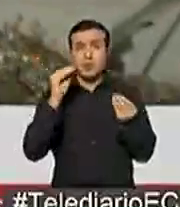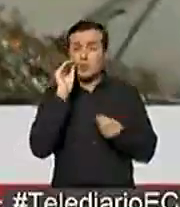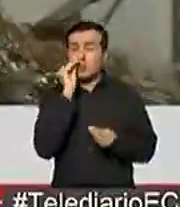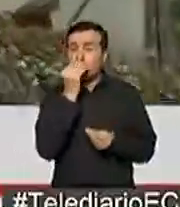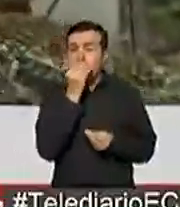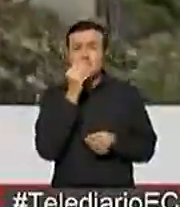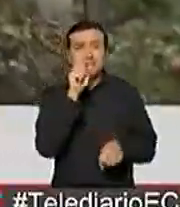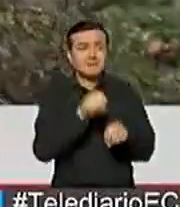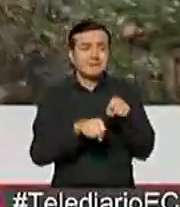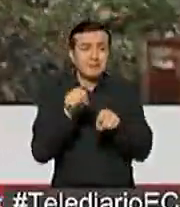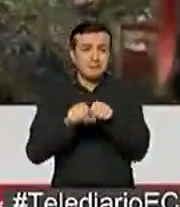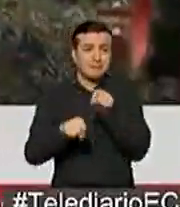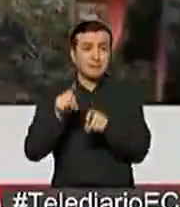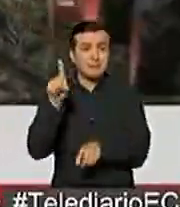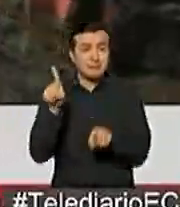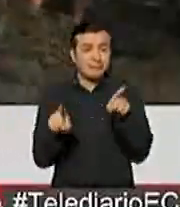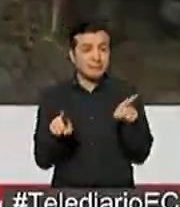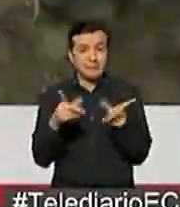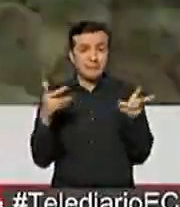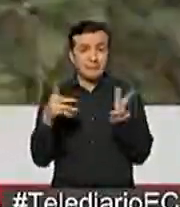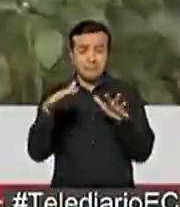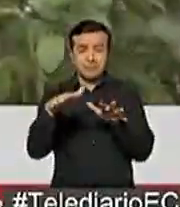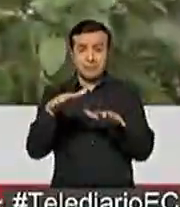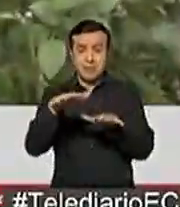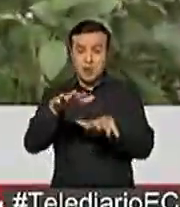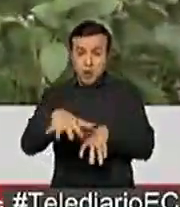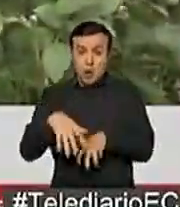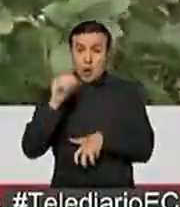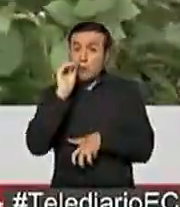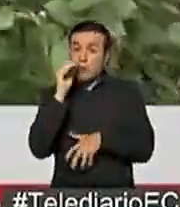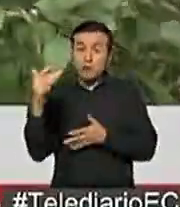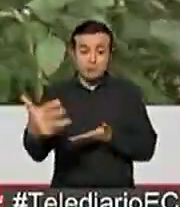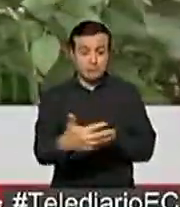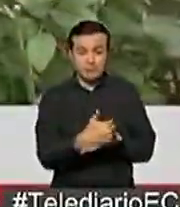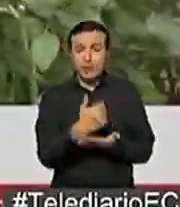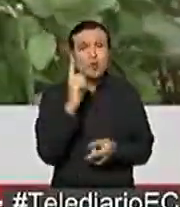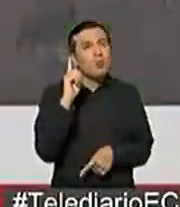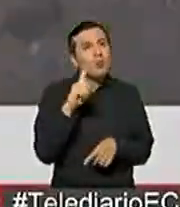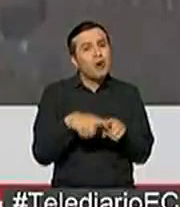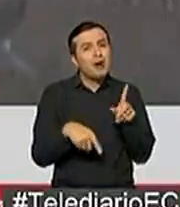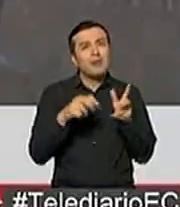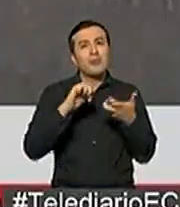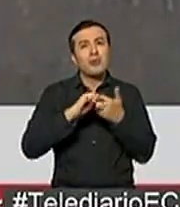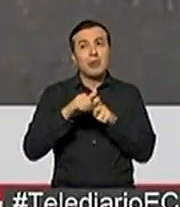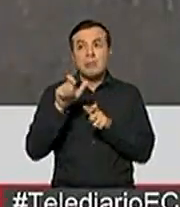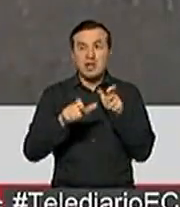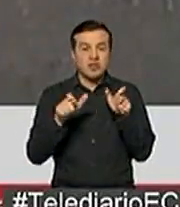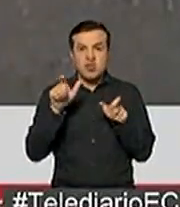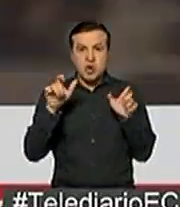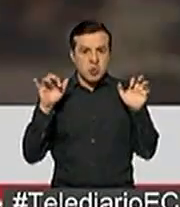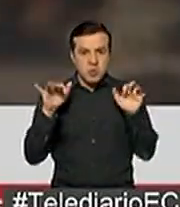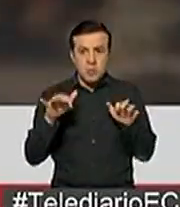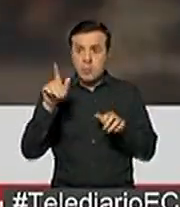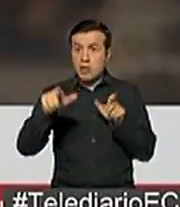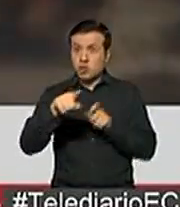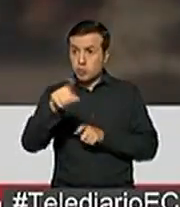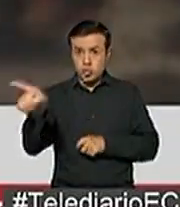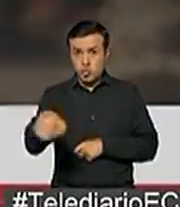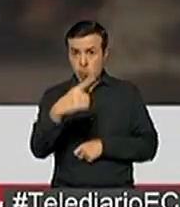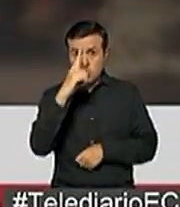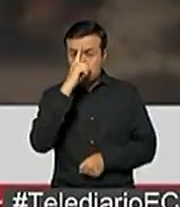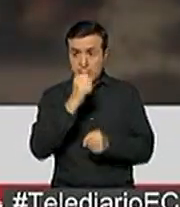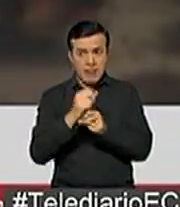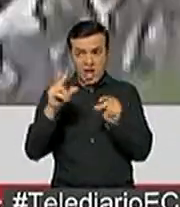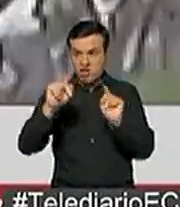destruidas y otras no pudieron ser cosechadas a tiempo debido a los problemas registrados en las fincas ya que los manifestantes no permitían trabajar a los